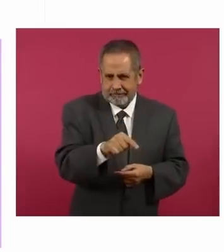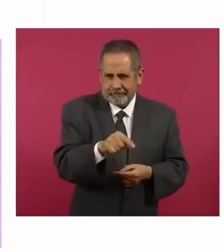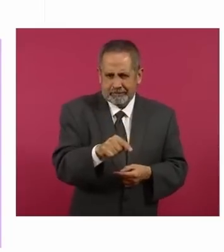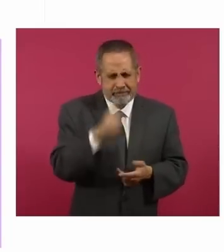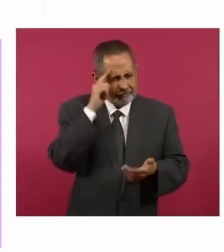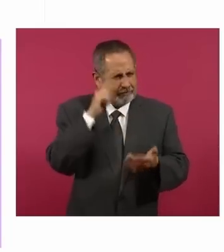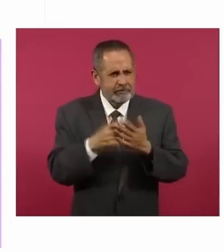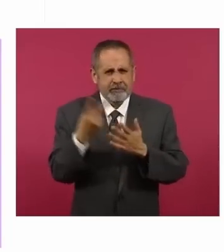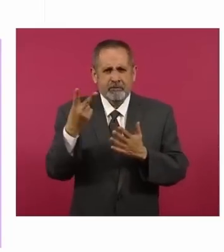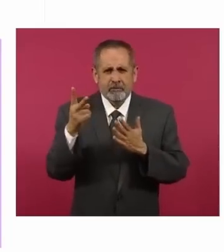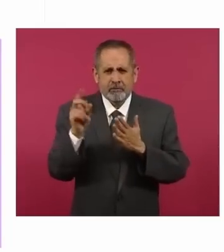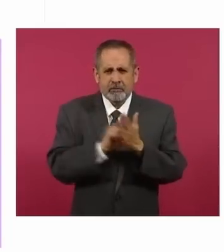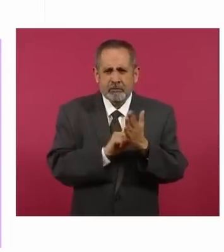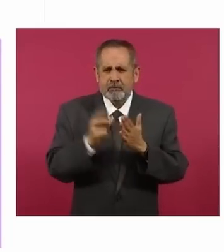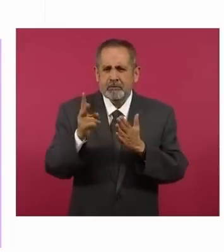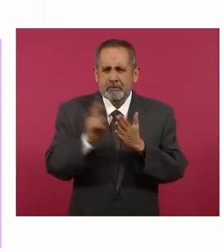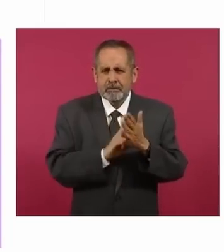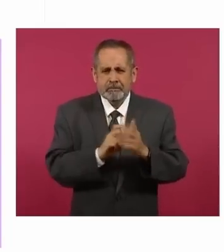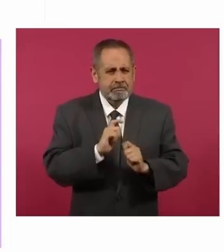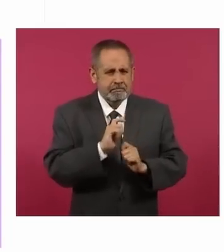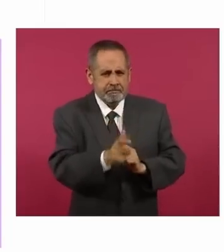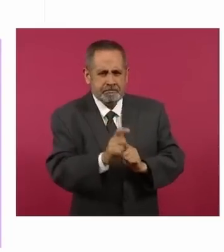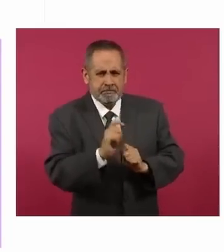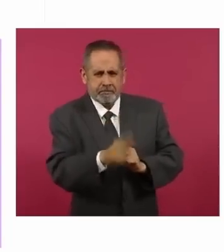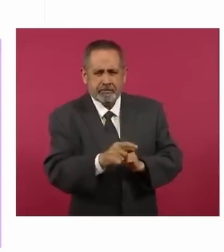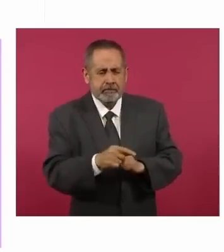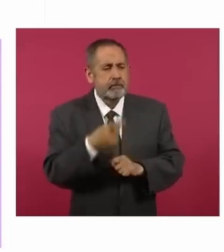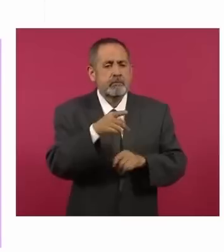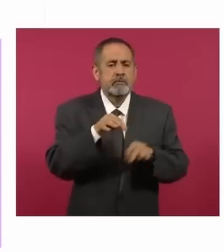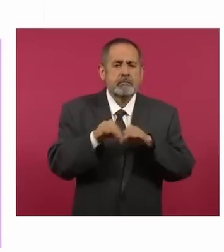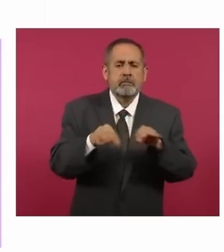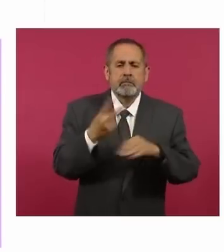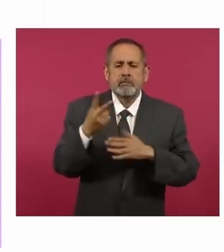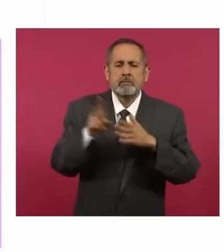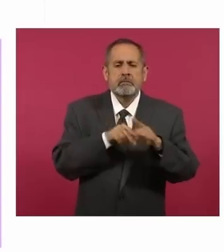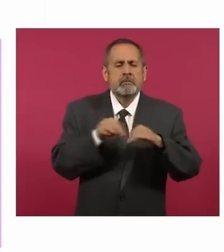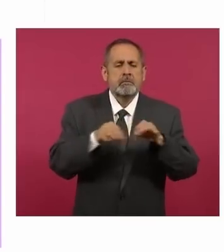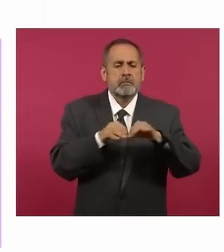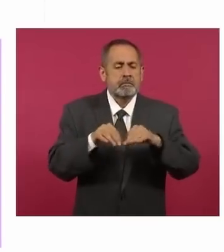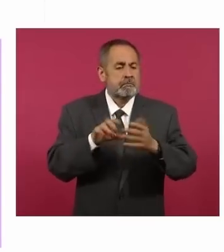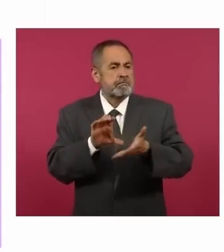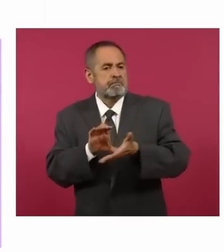creo que 2 meses, por un trabajo de 2 meses.